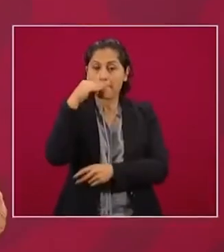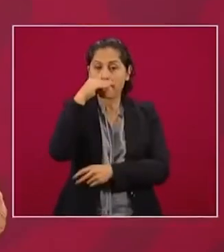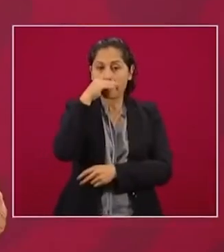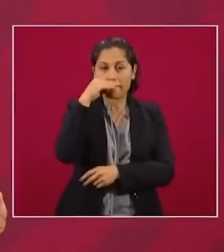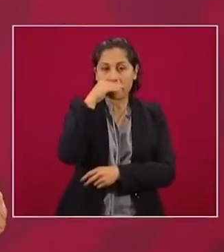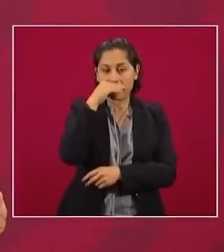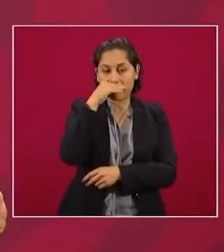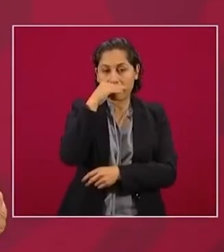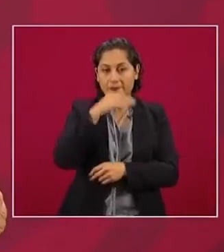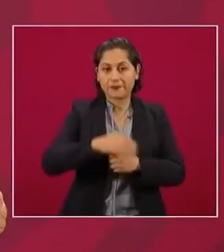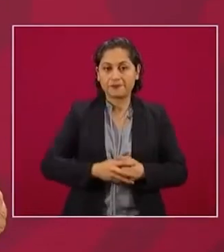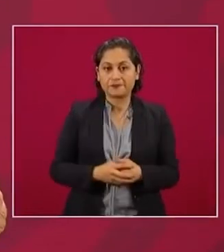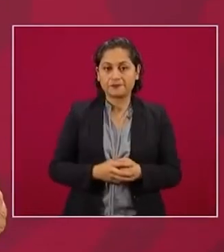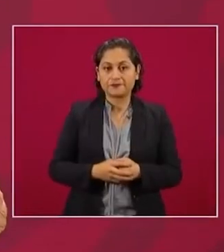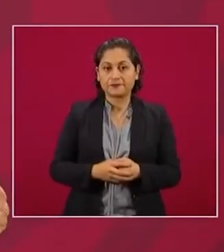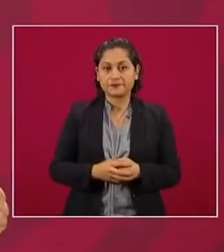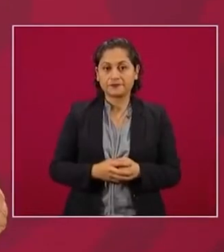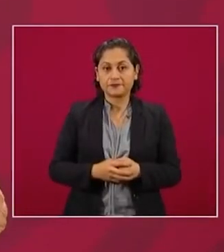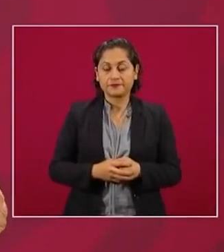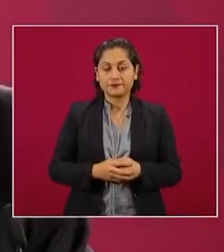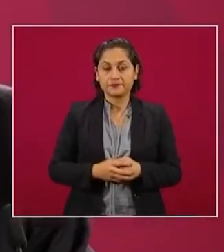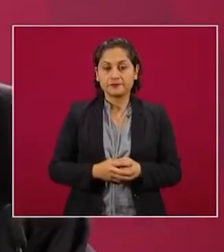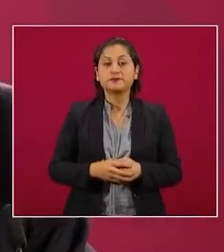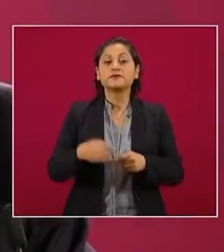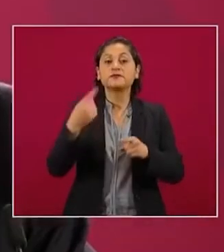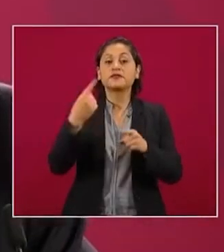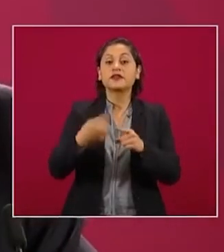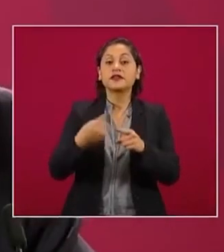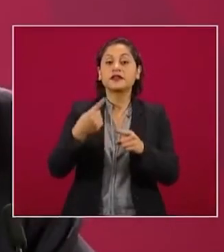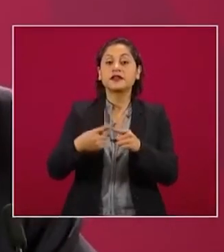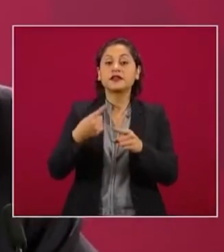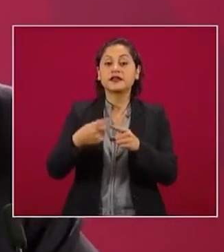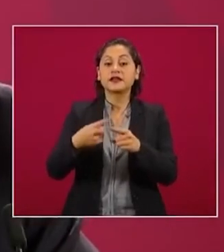Y quien va a llevar a cabo la compra es la UNOP,